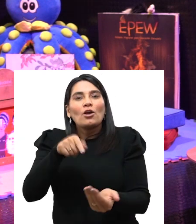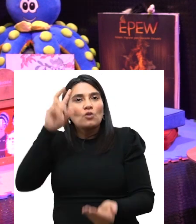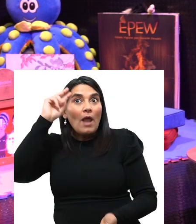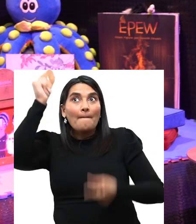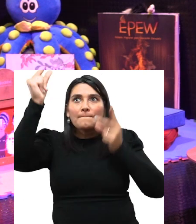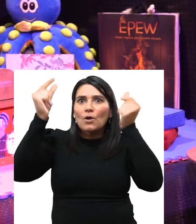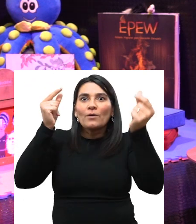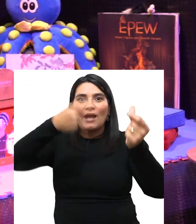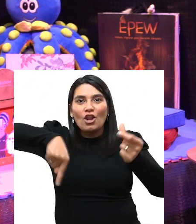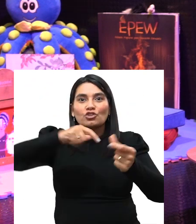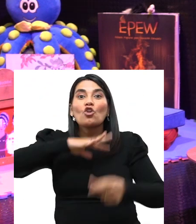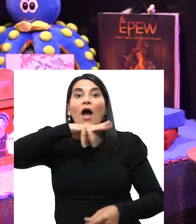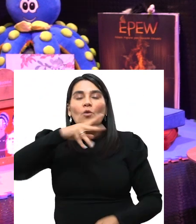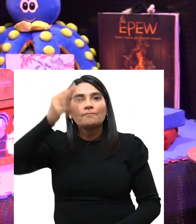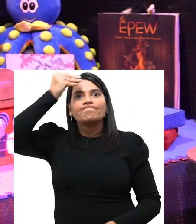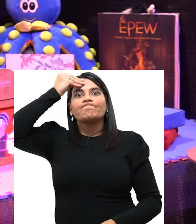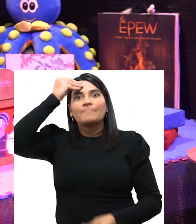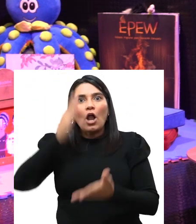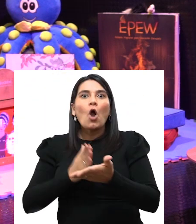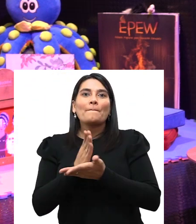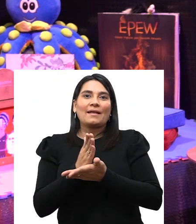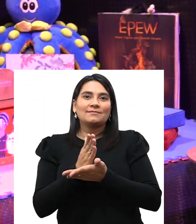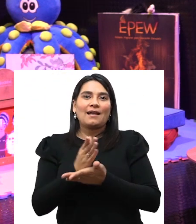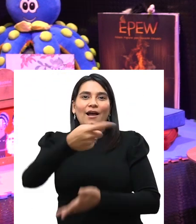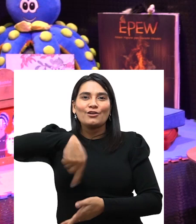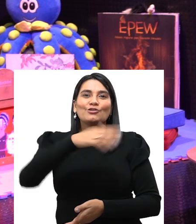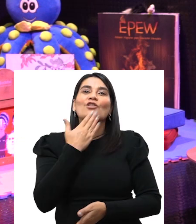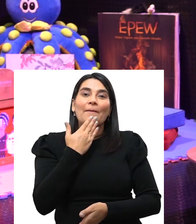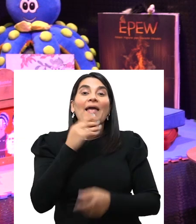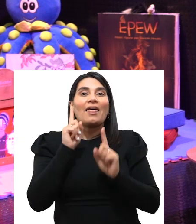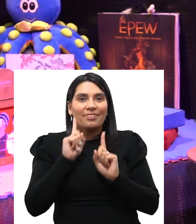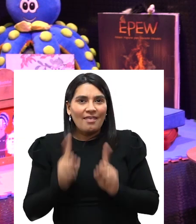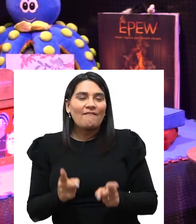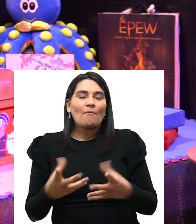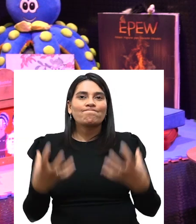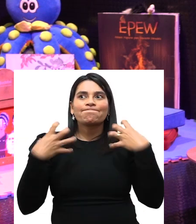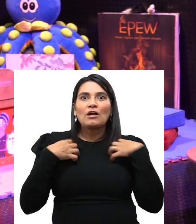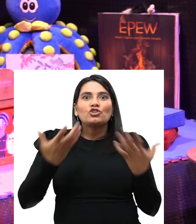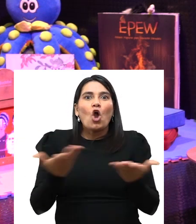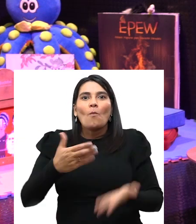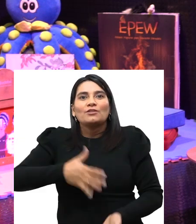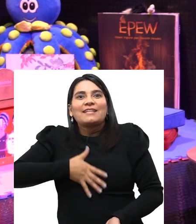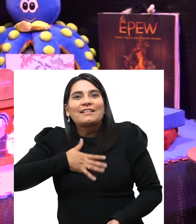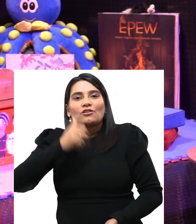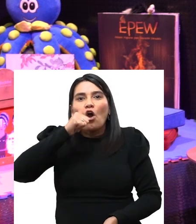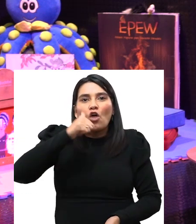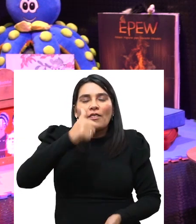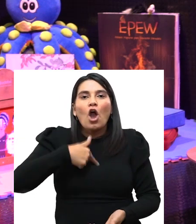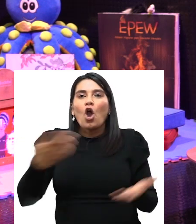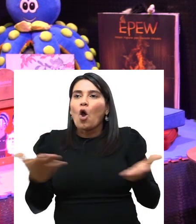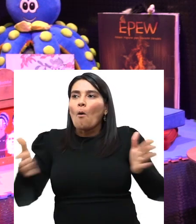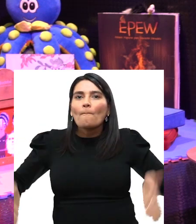por nosotros adultos y adultas. Nosotros también tenemos que hacernos cargo de cómo nos sentimos a diario, de cómo nos motivamos,